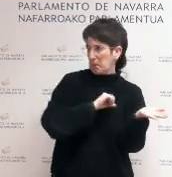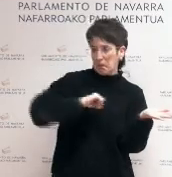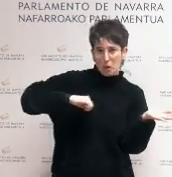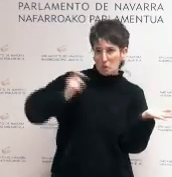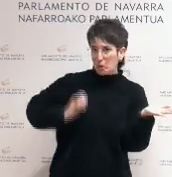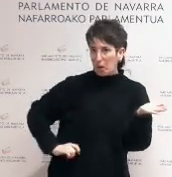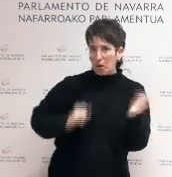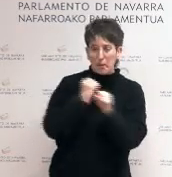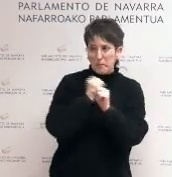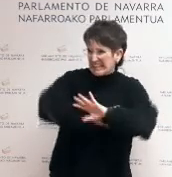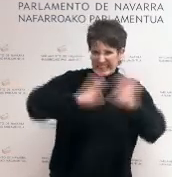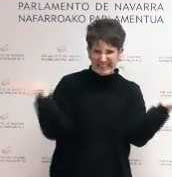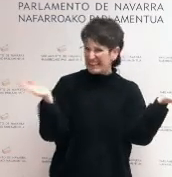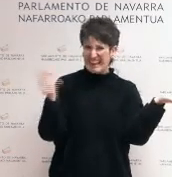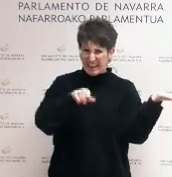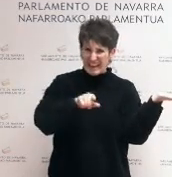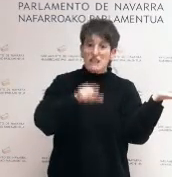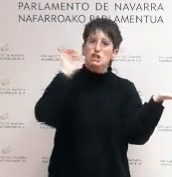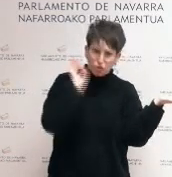las afecciones directas de la crisis.